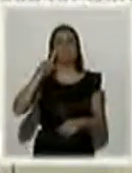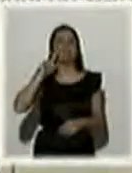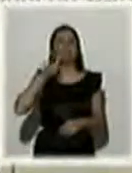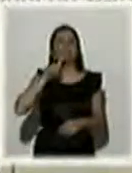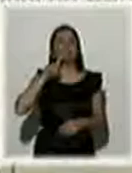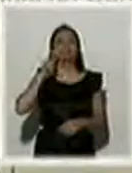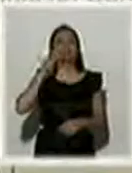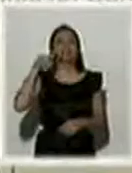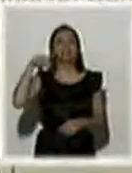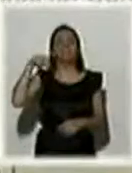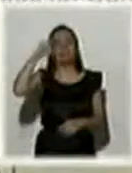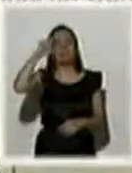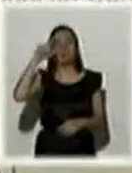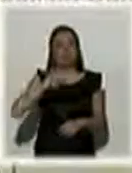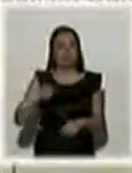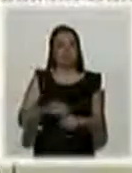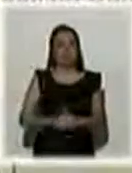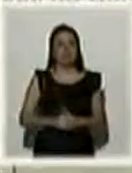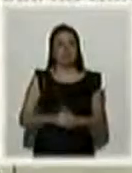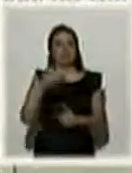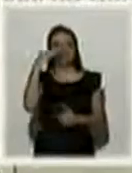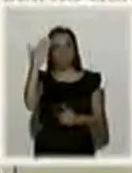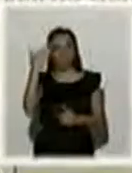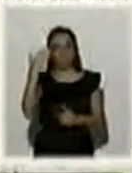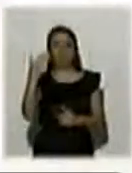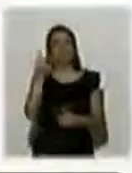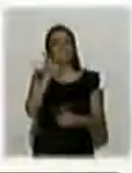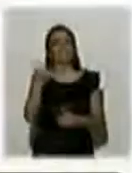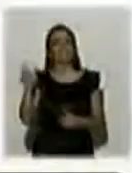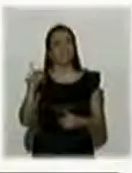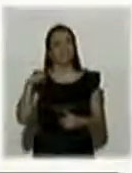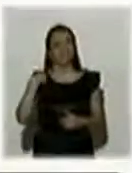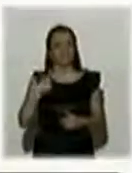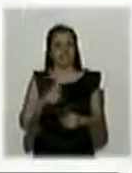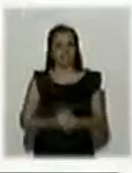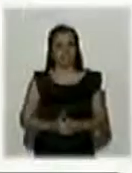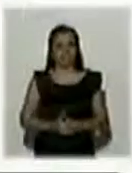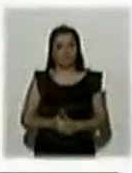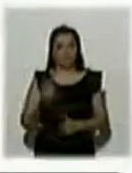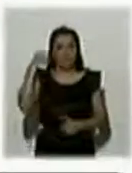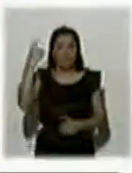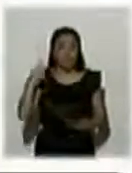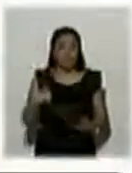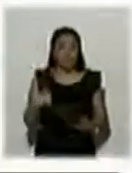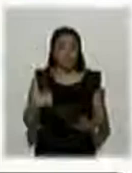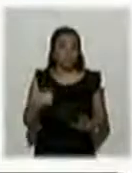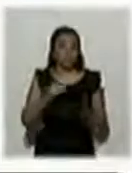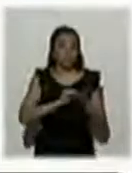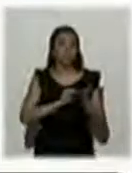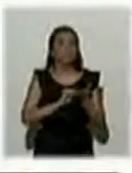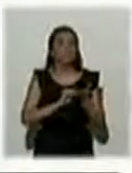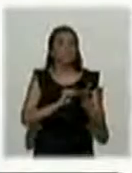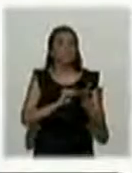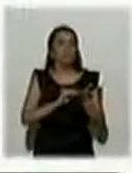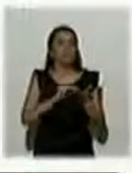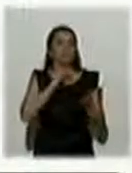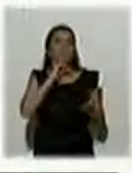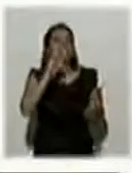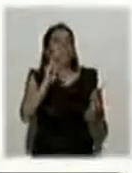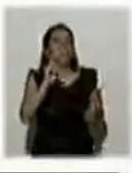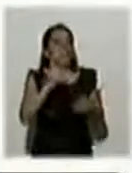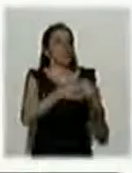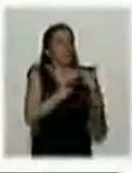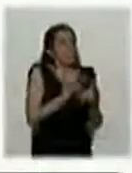Progresista Cívico y Social, 2 minutos para usted. Creo que un diputado debe decir lo que hizo y lo que quiere hacer, mucho más un